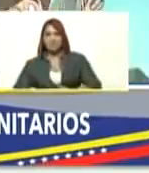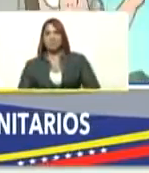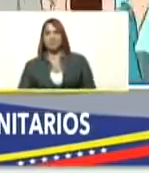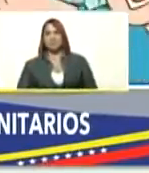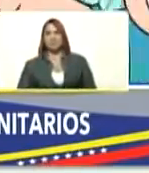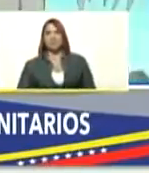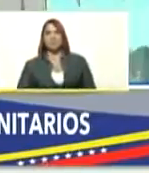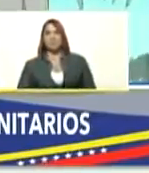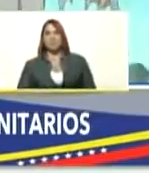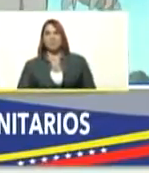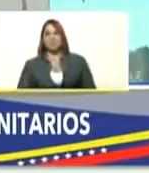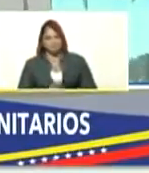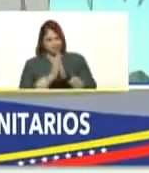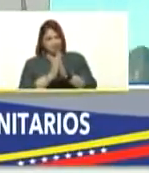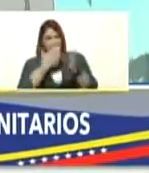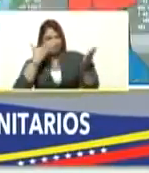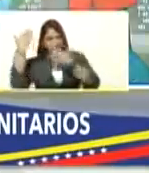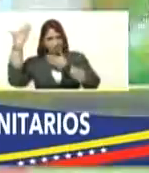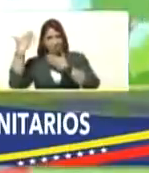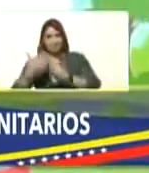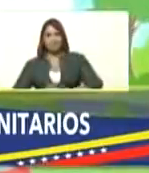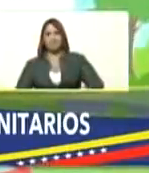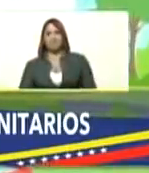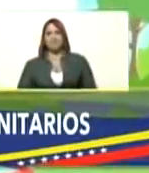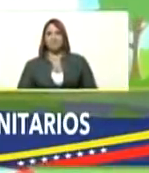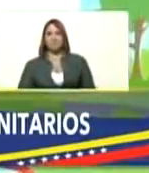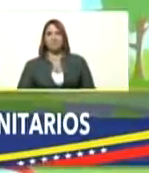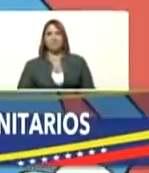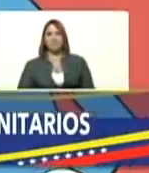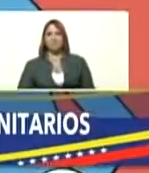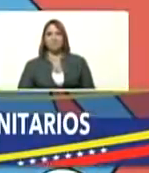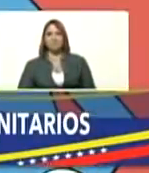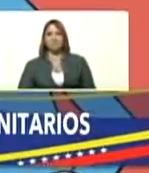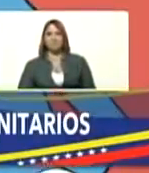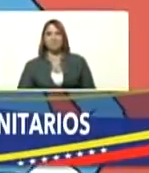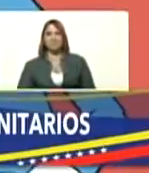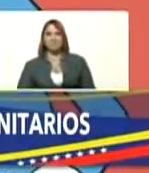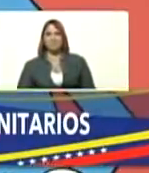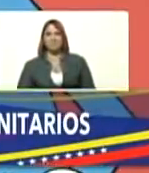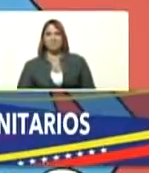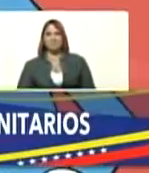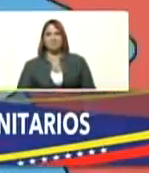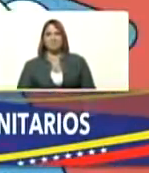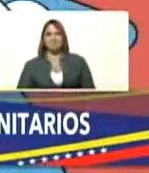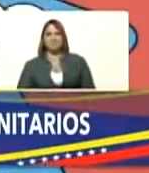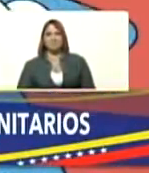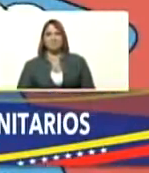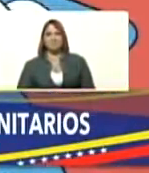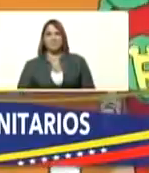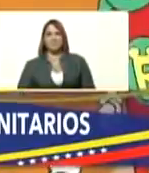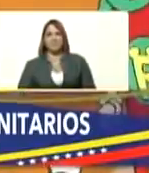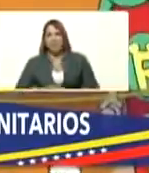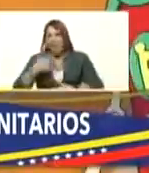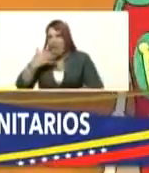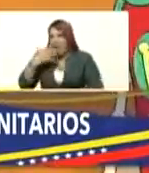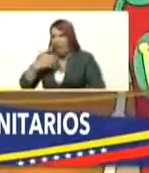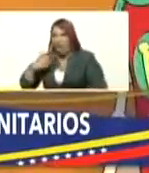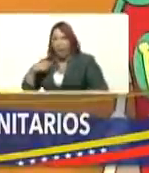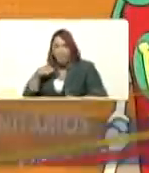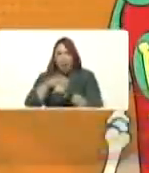ver. Vamos a ver. A la una, a las dos, a las tres. Es donde más les duela.